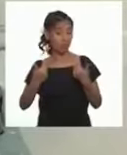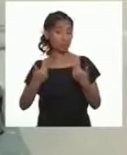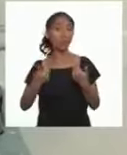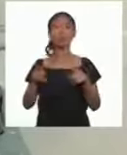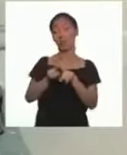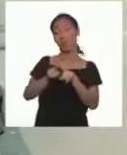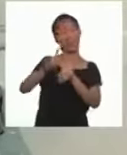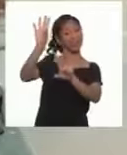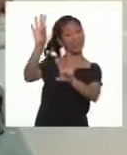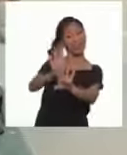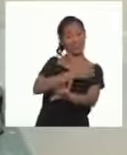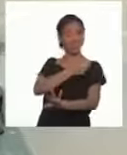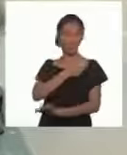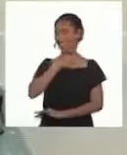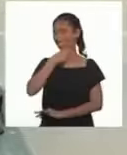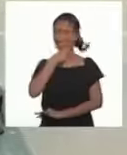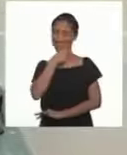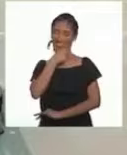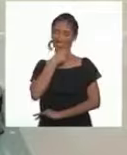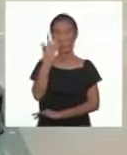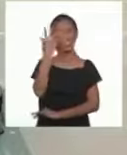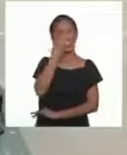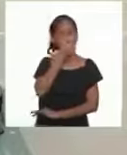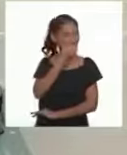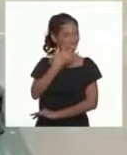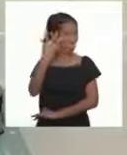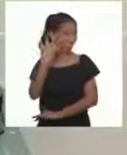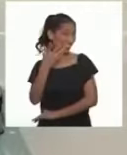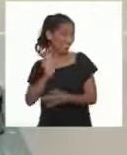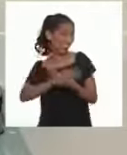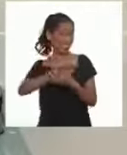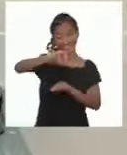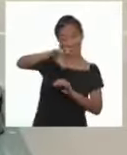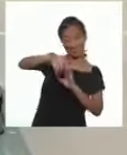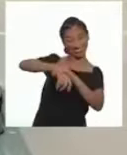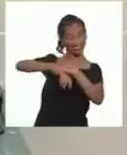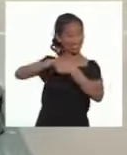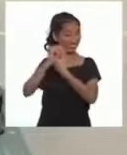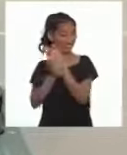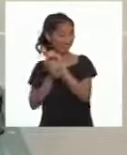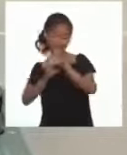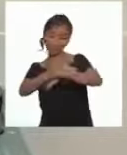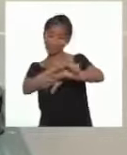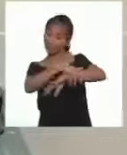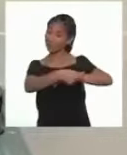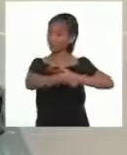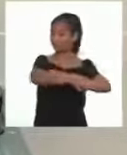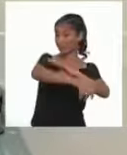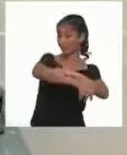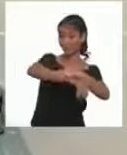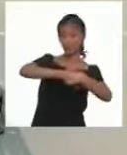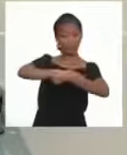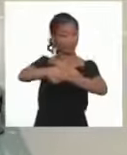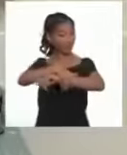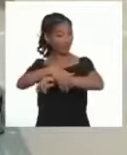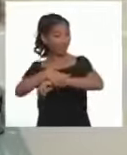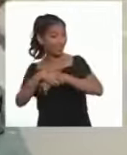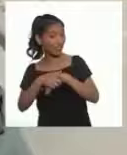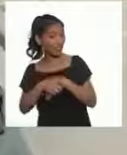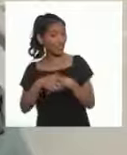hacer cantando. Así será un poco más divertido. Nos secamos las manitas.